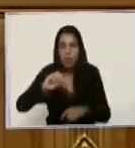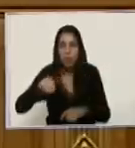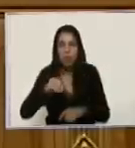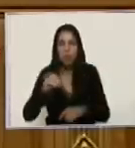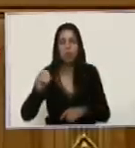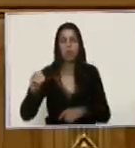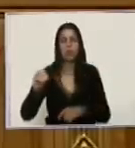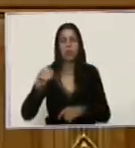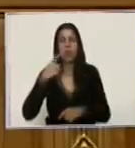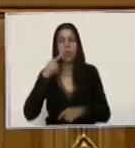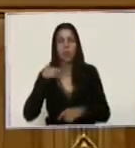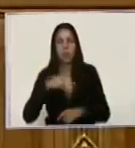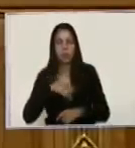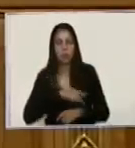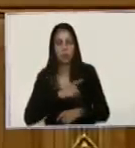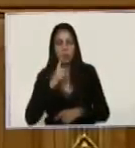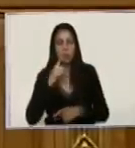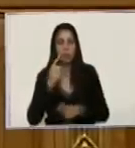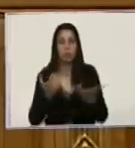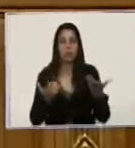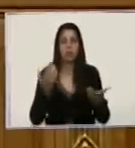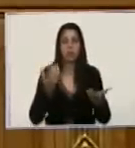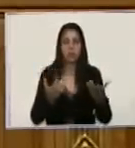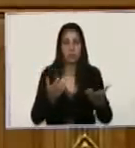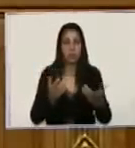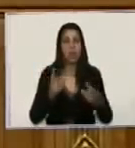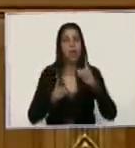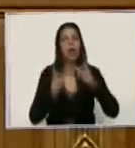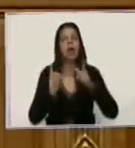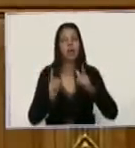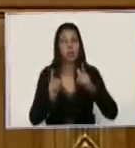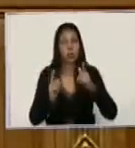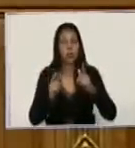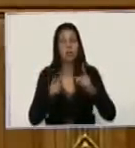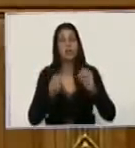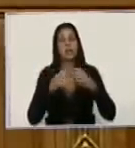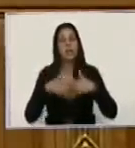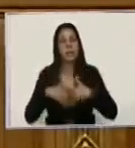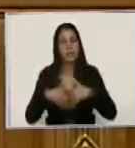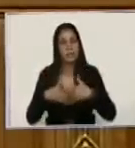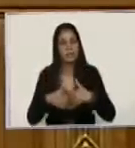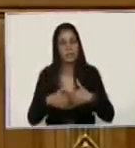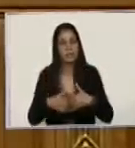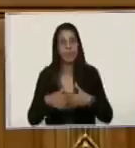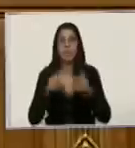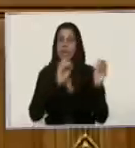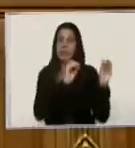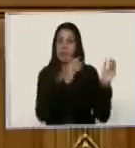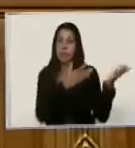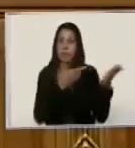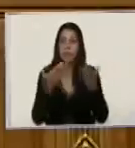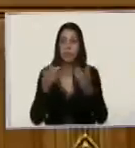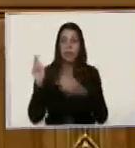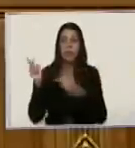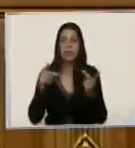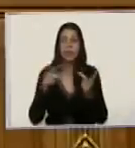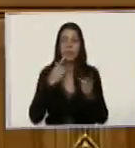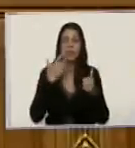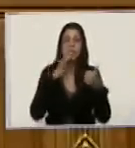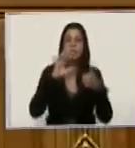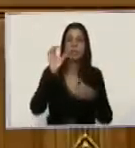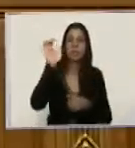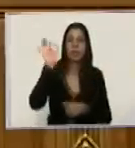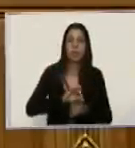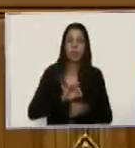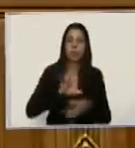Fría. Tenemos que buscar un balance. Hay varias compañías que se les puede invitar a regresar, pero con 60% de acciones en